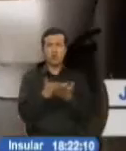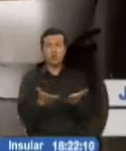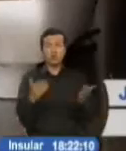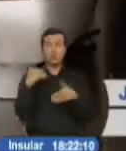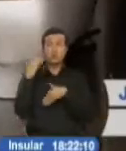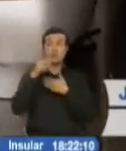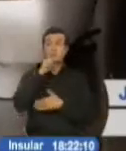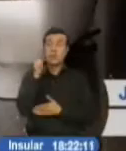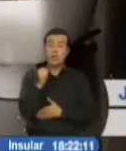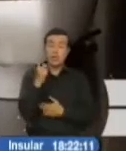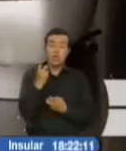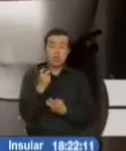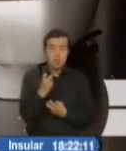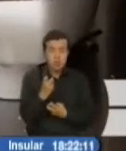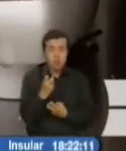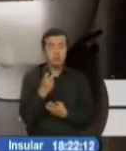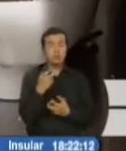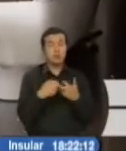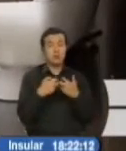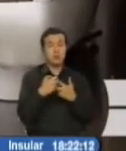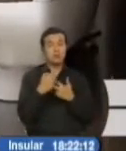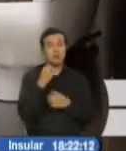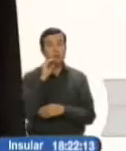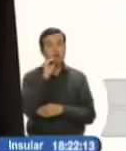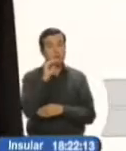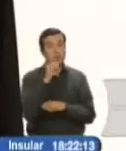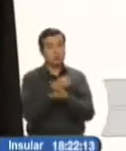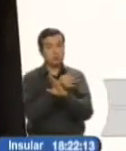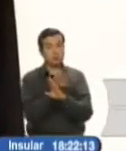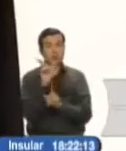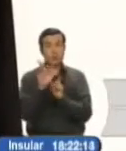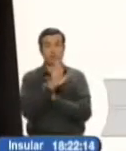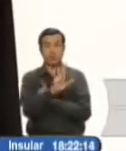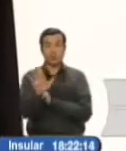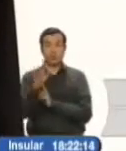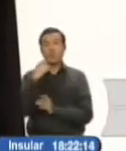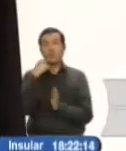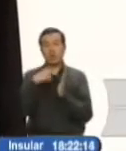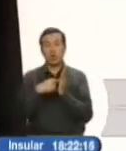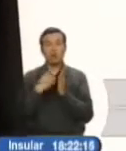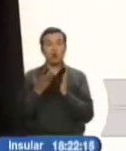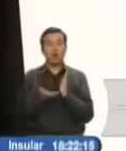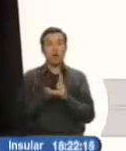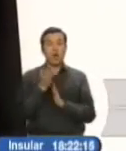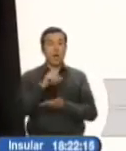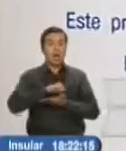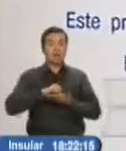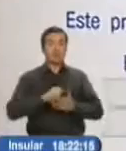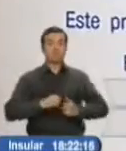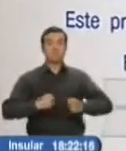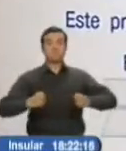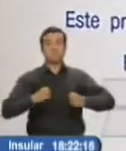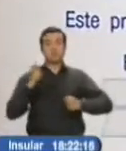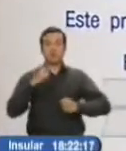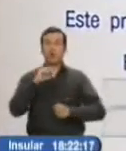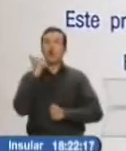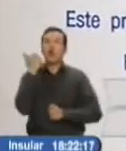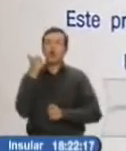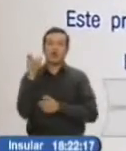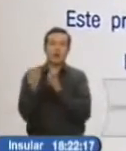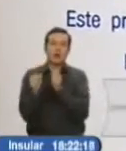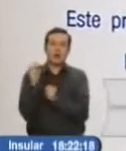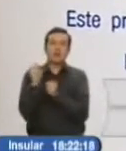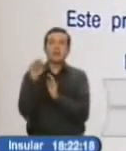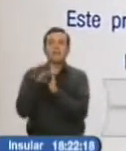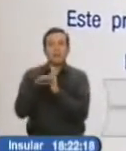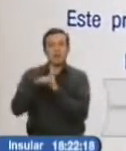adulta. Aunque sobre su consumo existen algunas recomendaciones. Las personas que tienen el colesterol alto deben preferir la leche descremada o